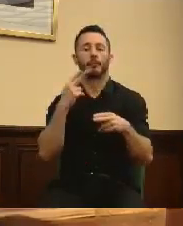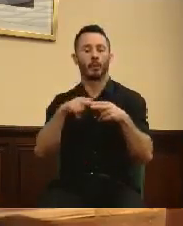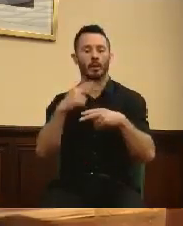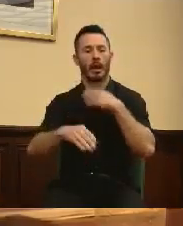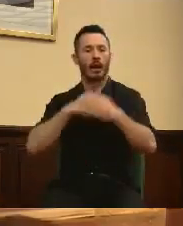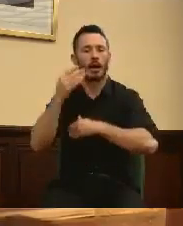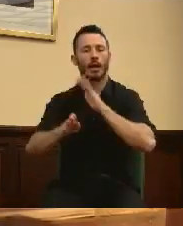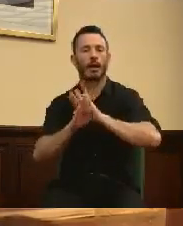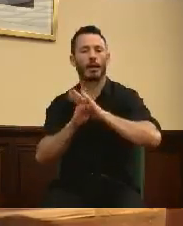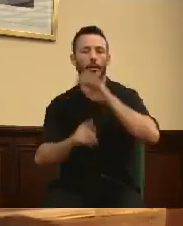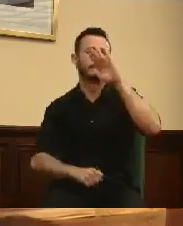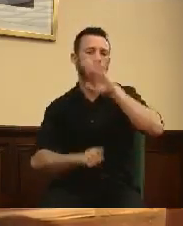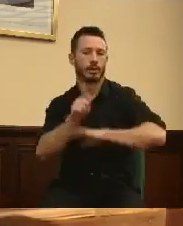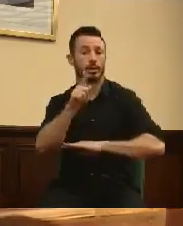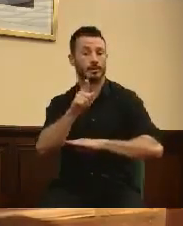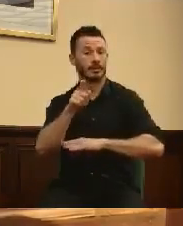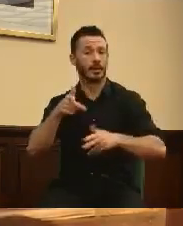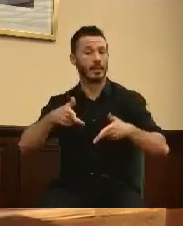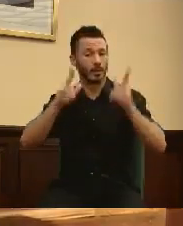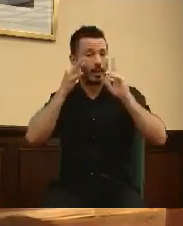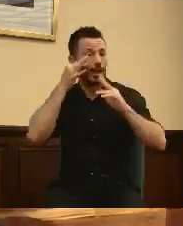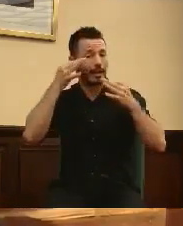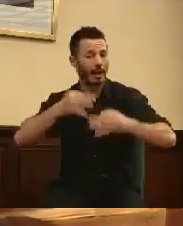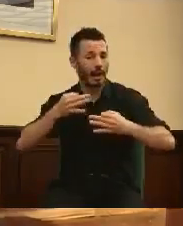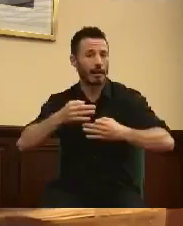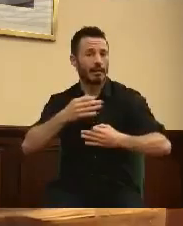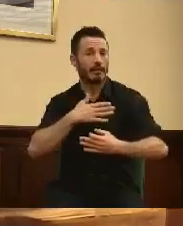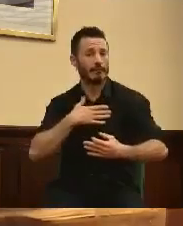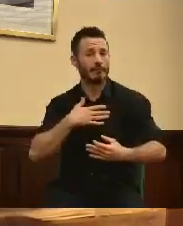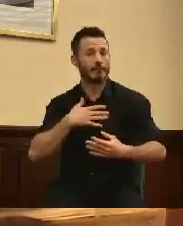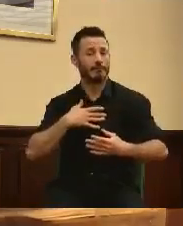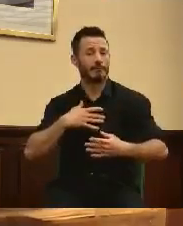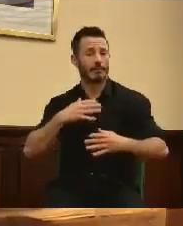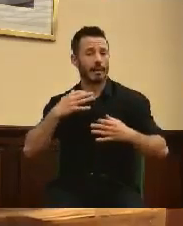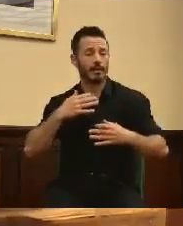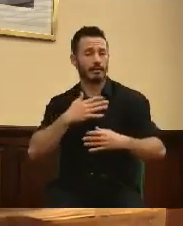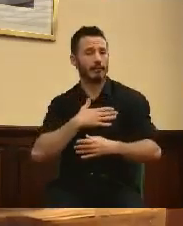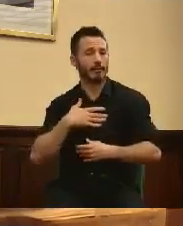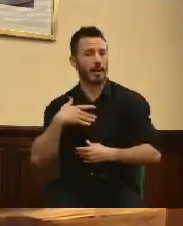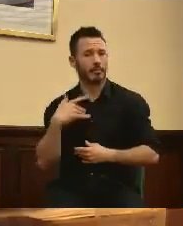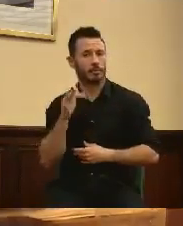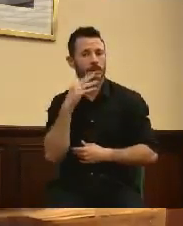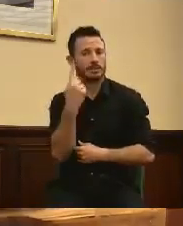porque esta es la democracia real que queremos y que necesitamos. Gracias.